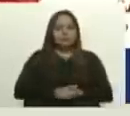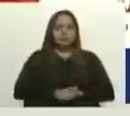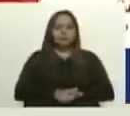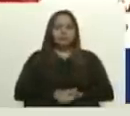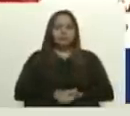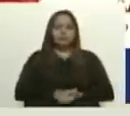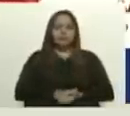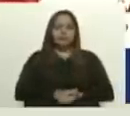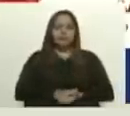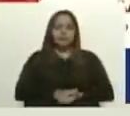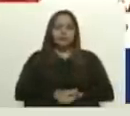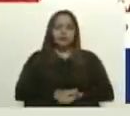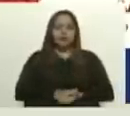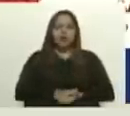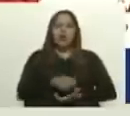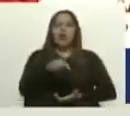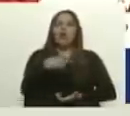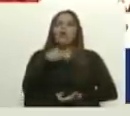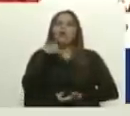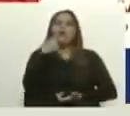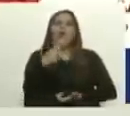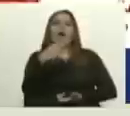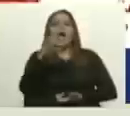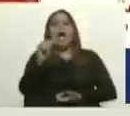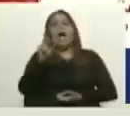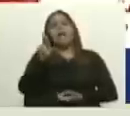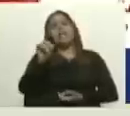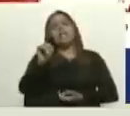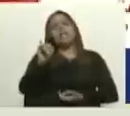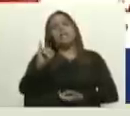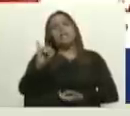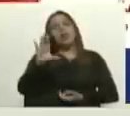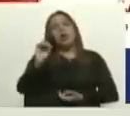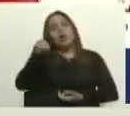Que hoy levante la voz, Caricom, y diga que levanten las sanciones. Bueno, otra voz.